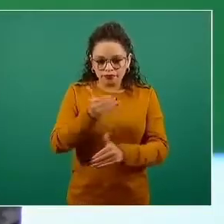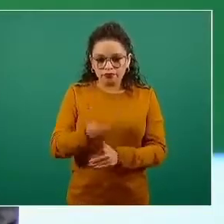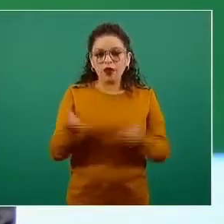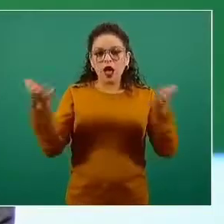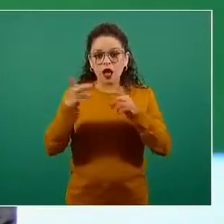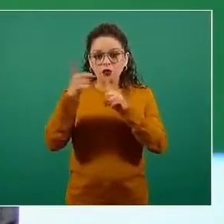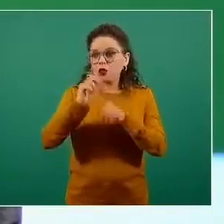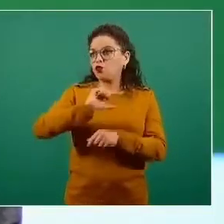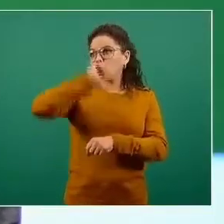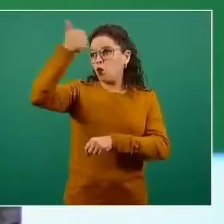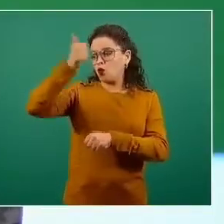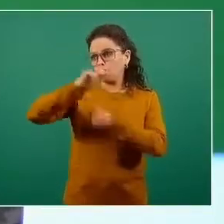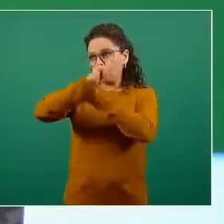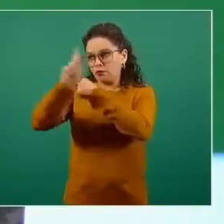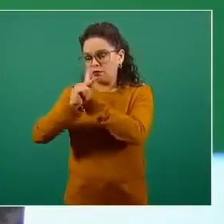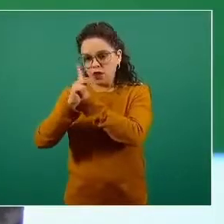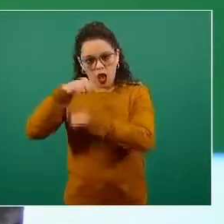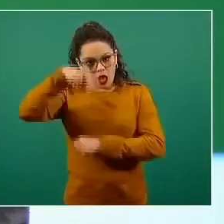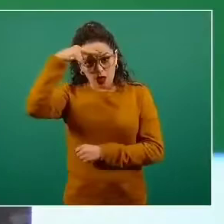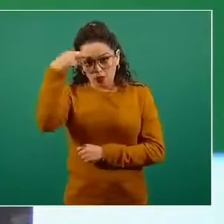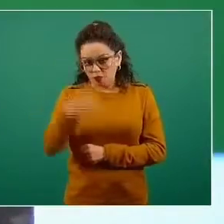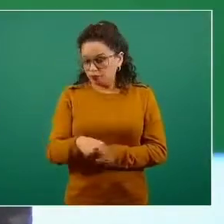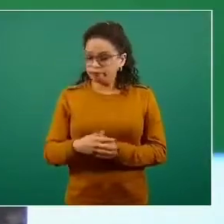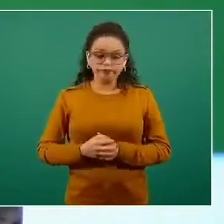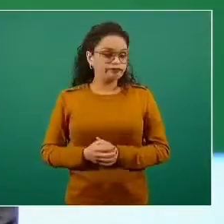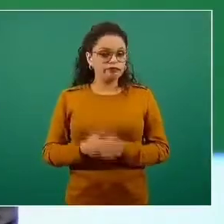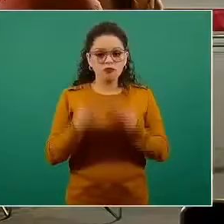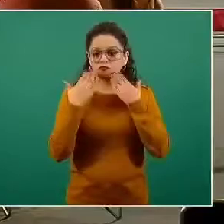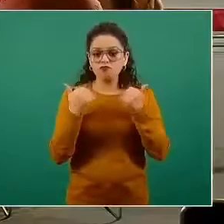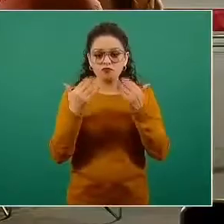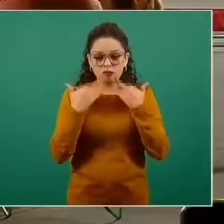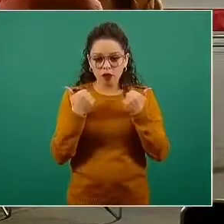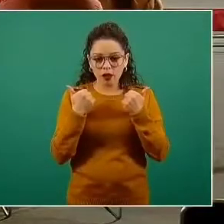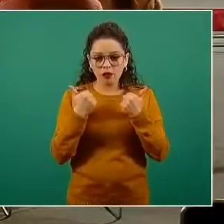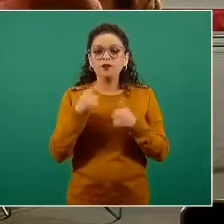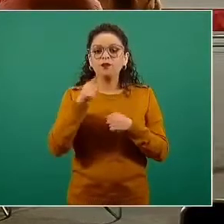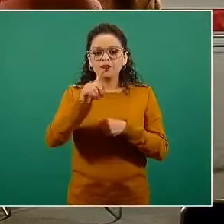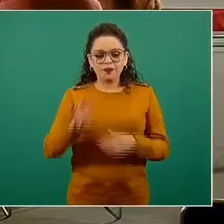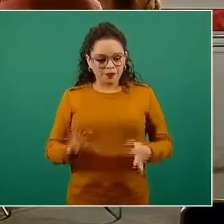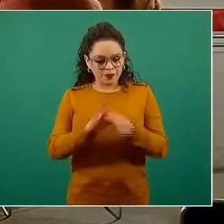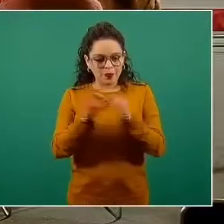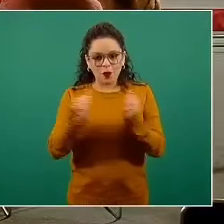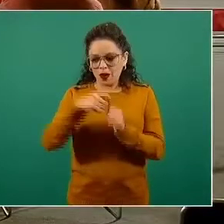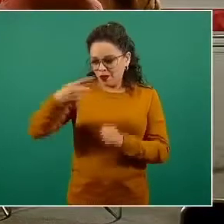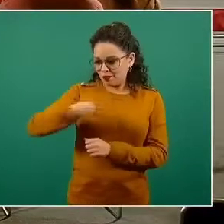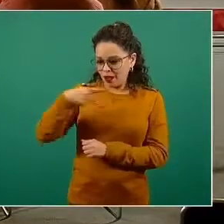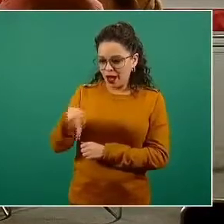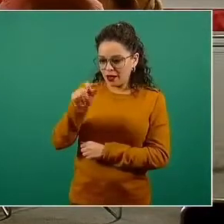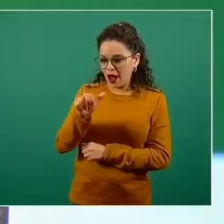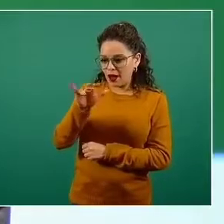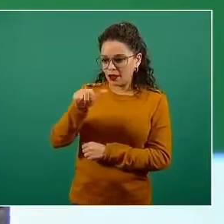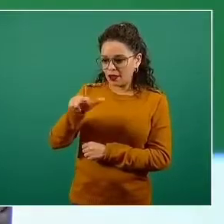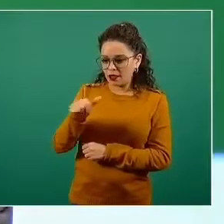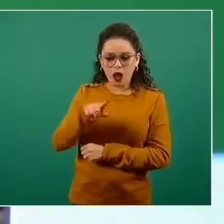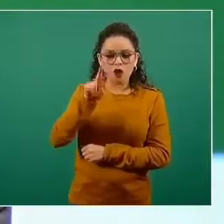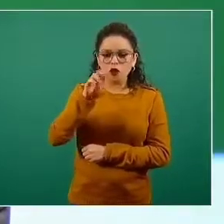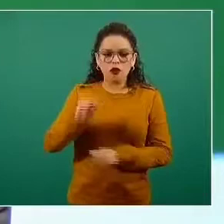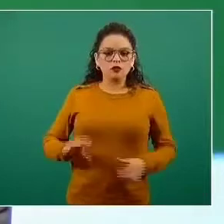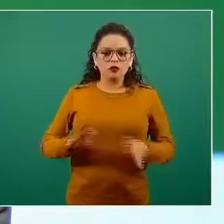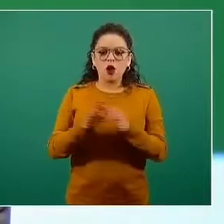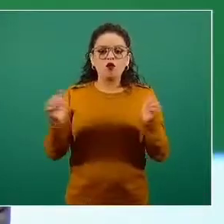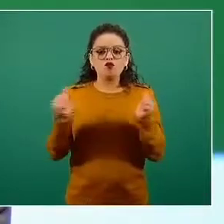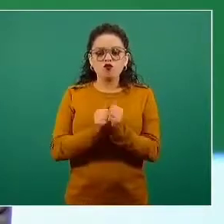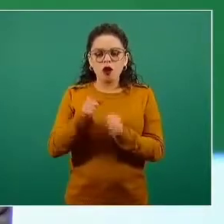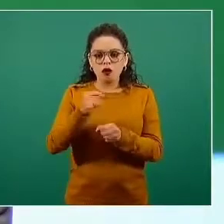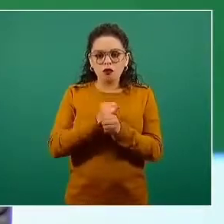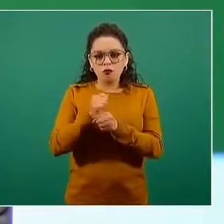mundo. En México no se conduce, por cierto, relacionado con lo que preguntaba Karina Aguilar, no se conduce el ensayo clínico de AstraZeneca y eso no nos